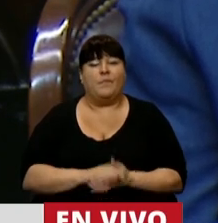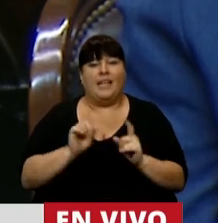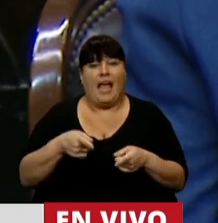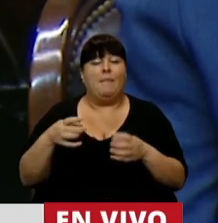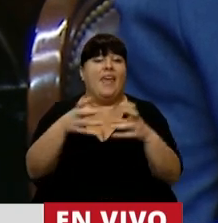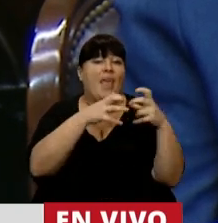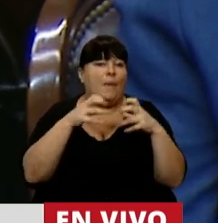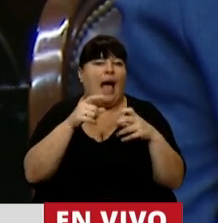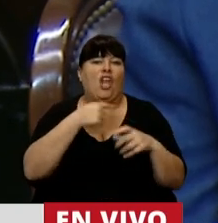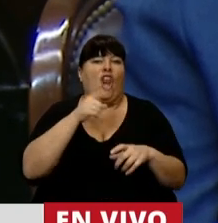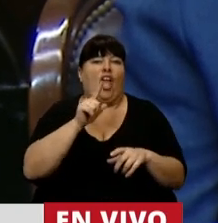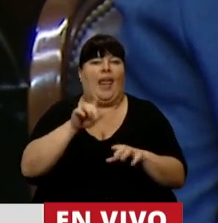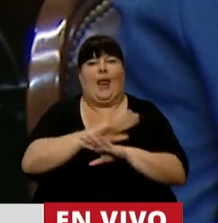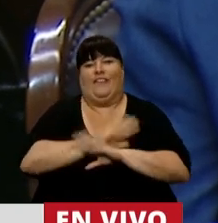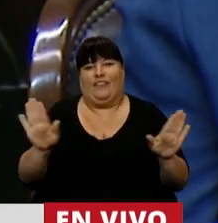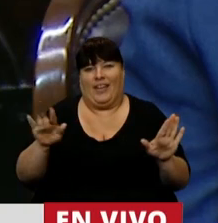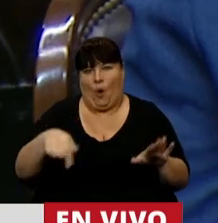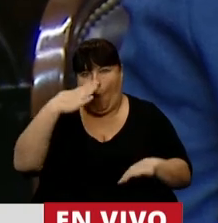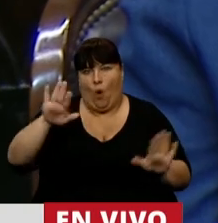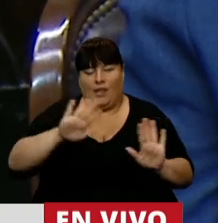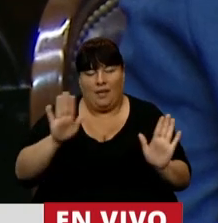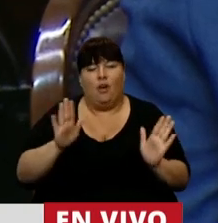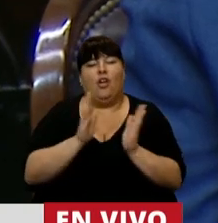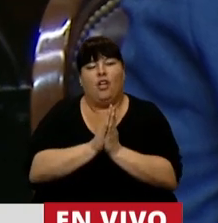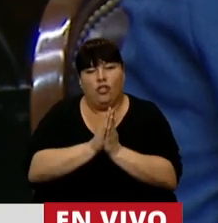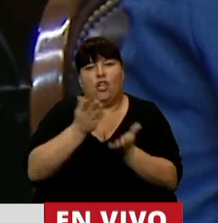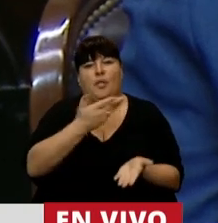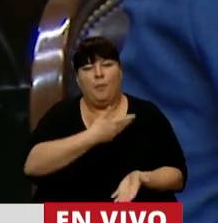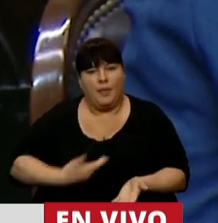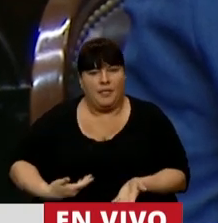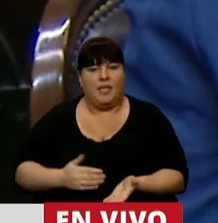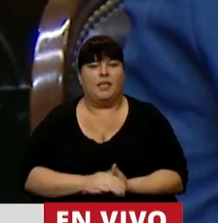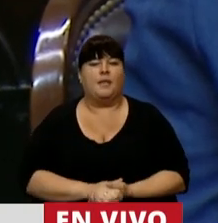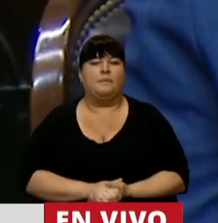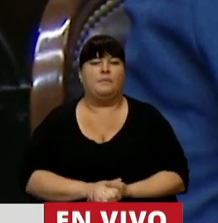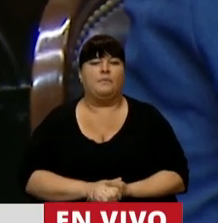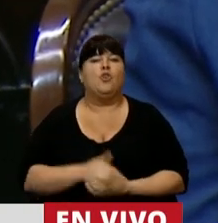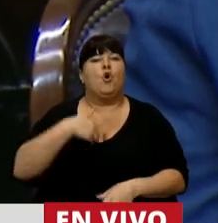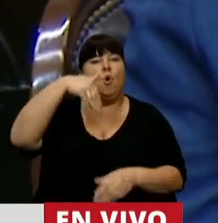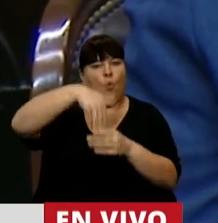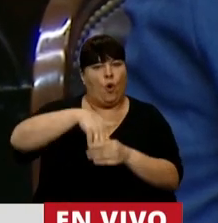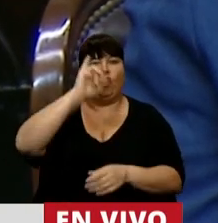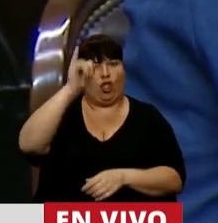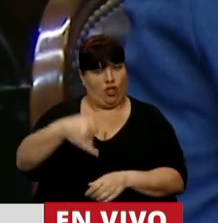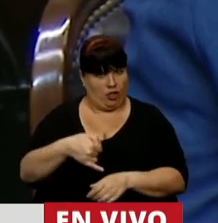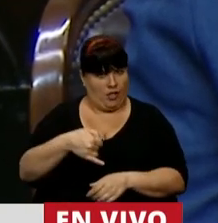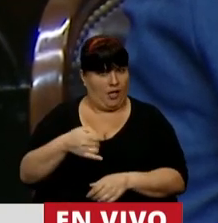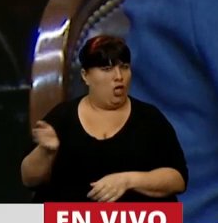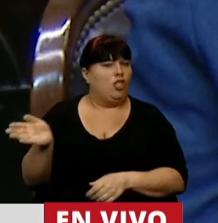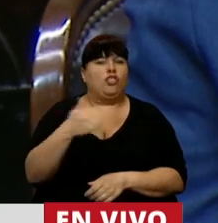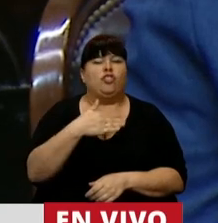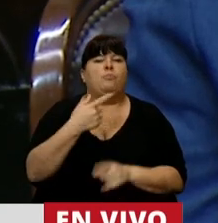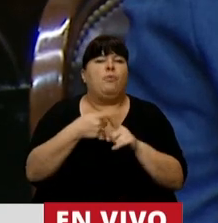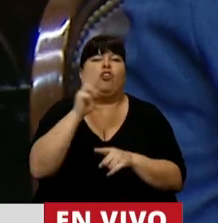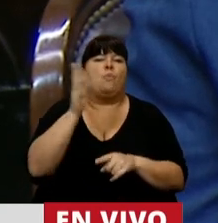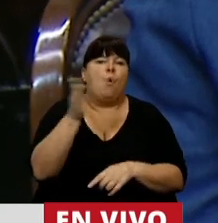este debate no se tenga que dar nunca más. Entonces, señor presidente, voy a votar positivamente por todas